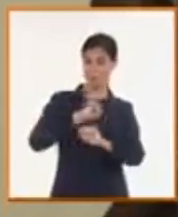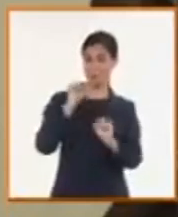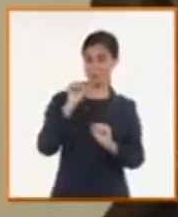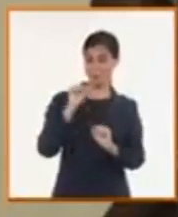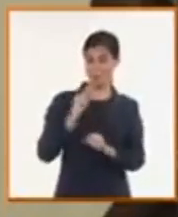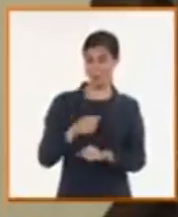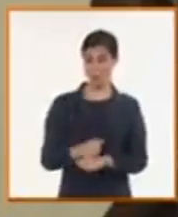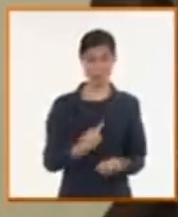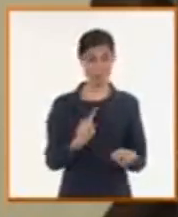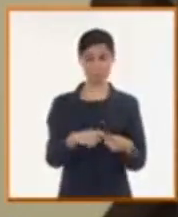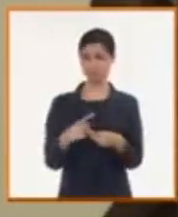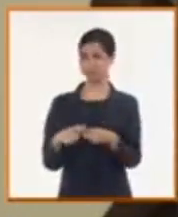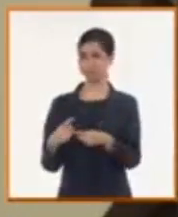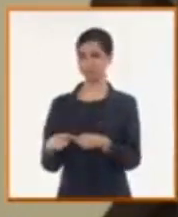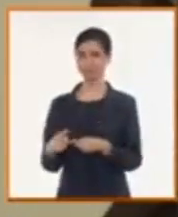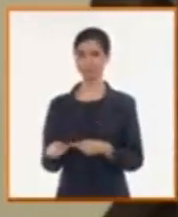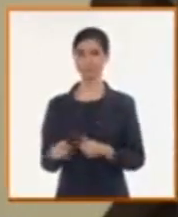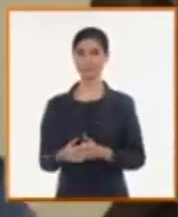infantaria.